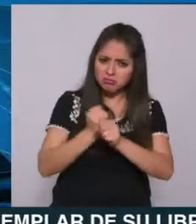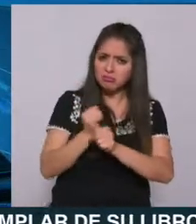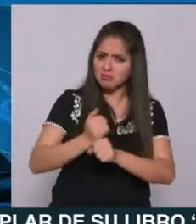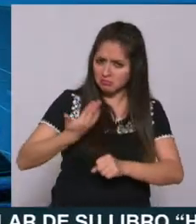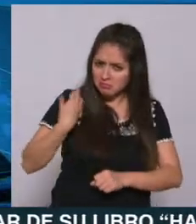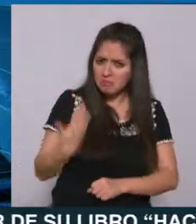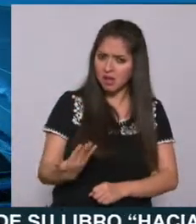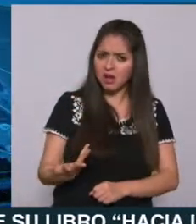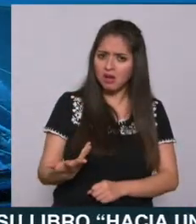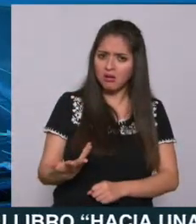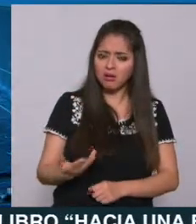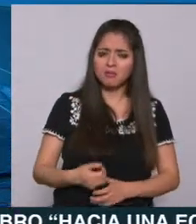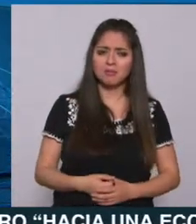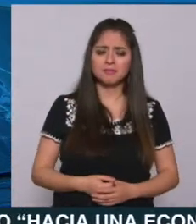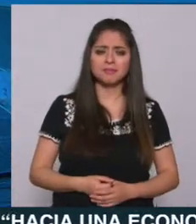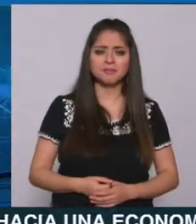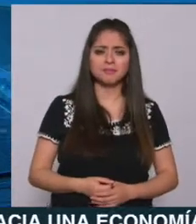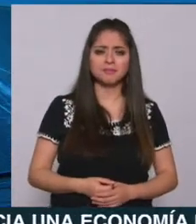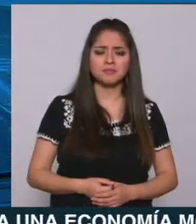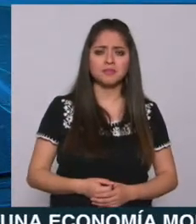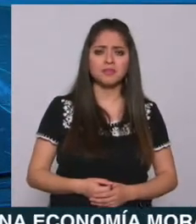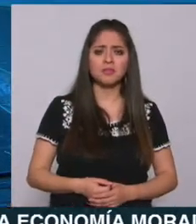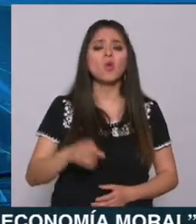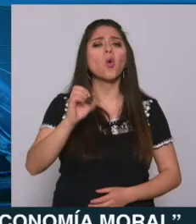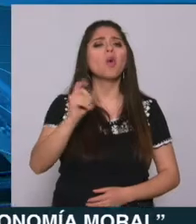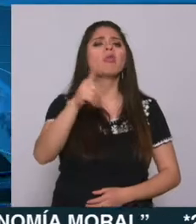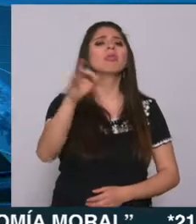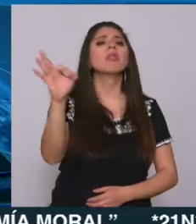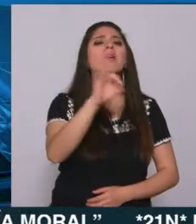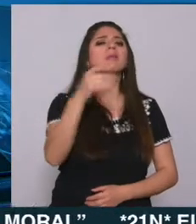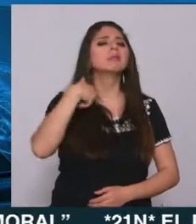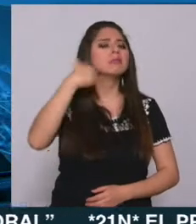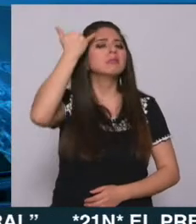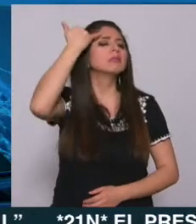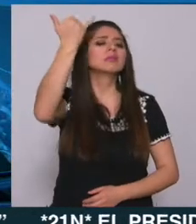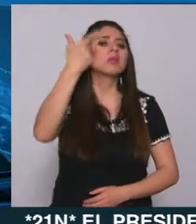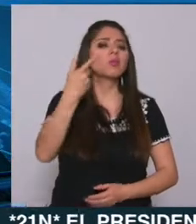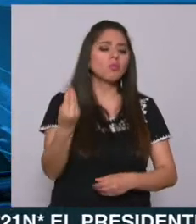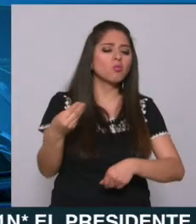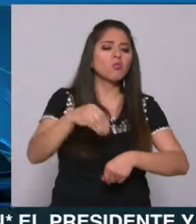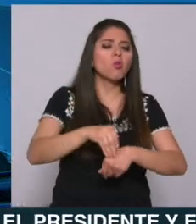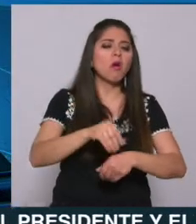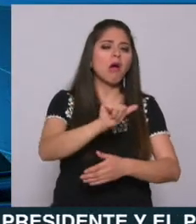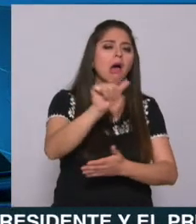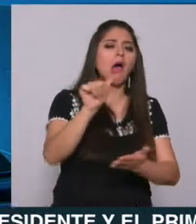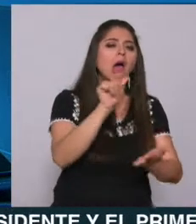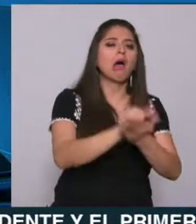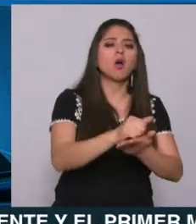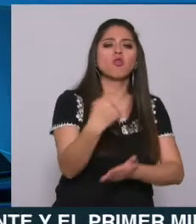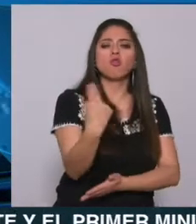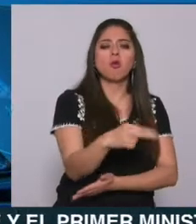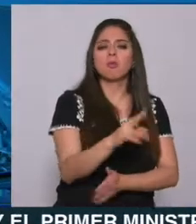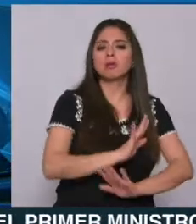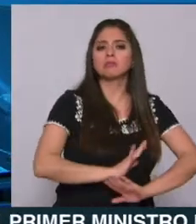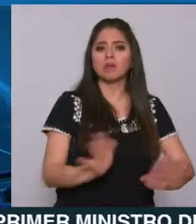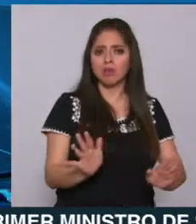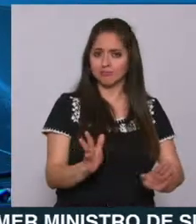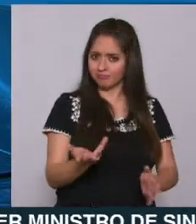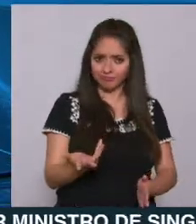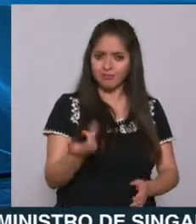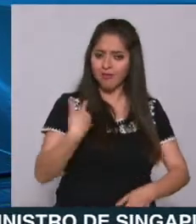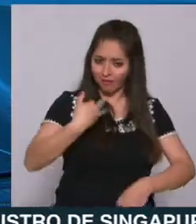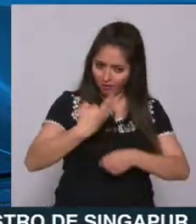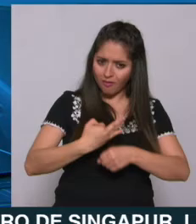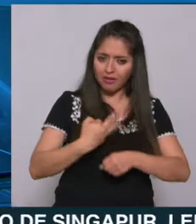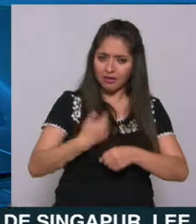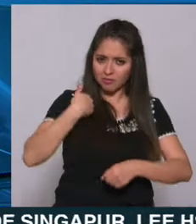caso de emitir un acta con otro nombre, sino de cualquier cosa. Particularmente en este caso creo que